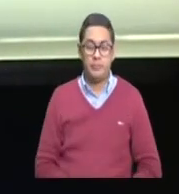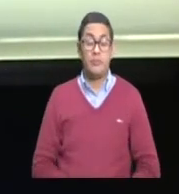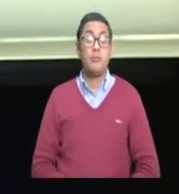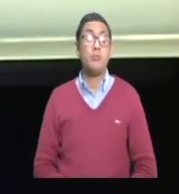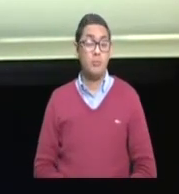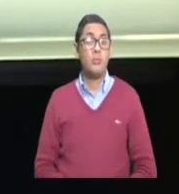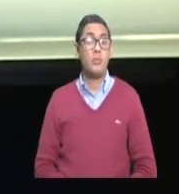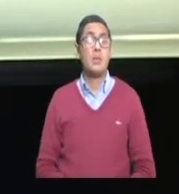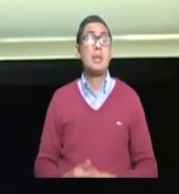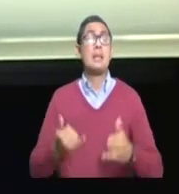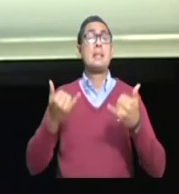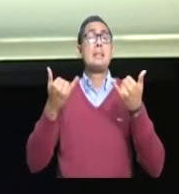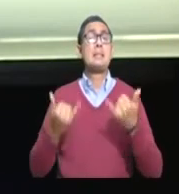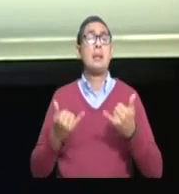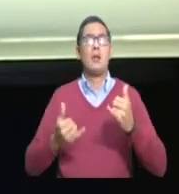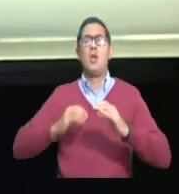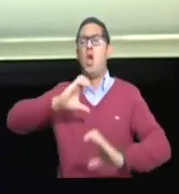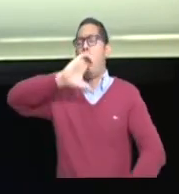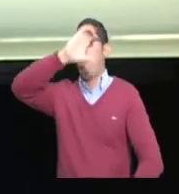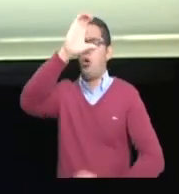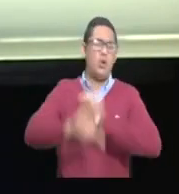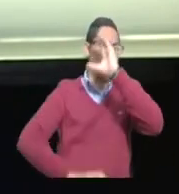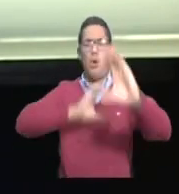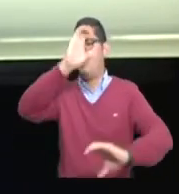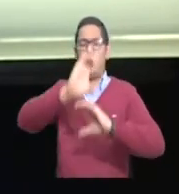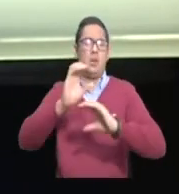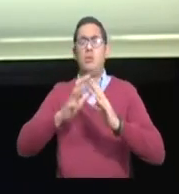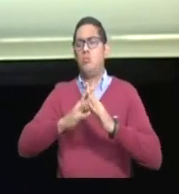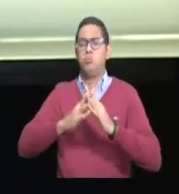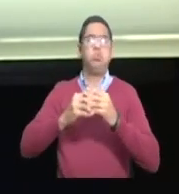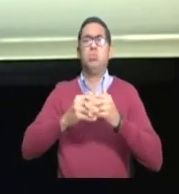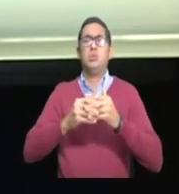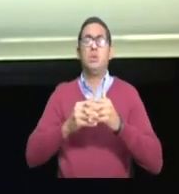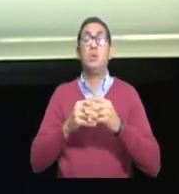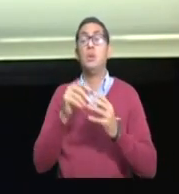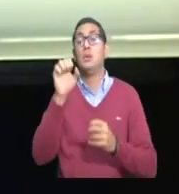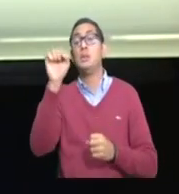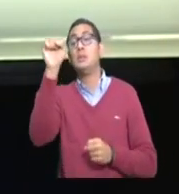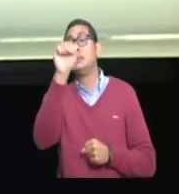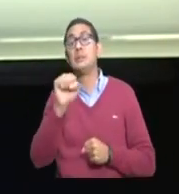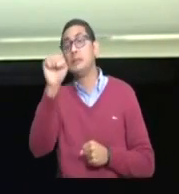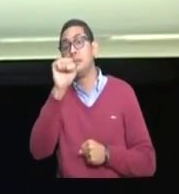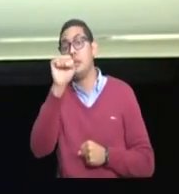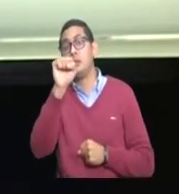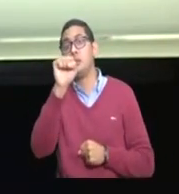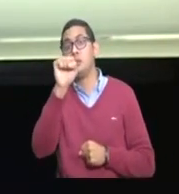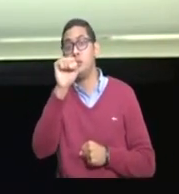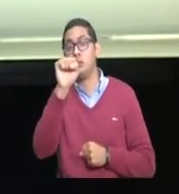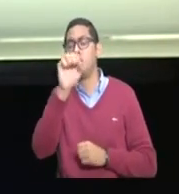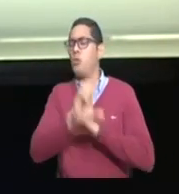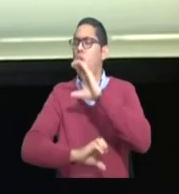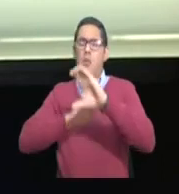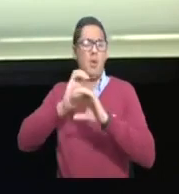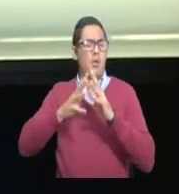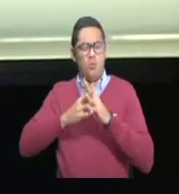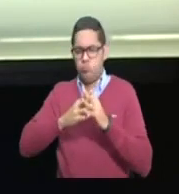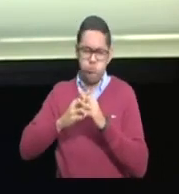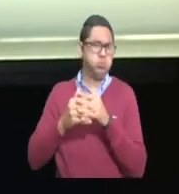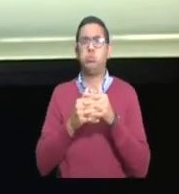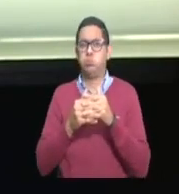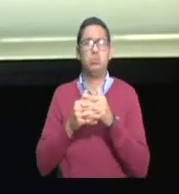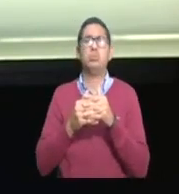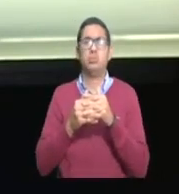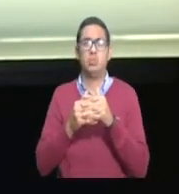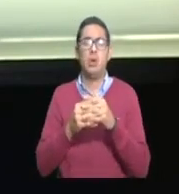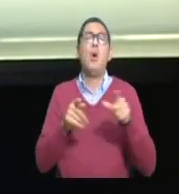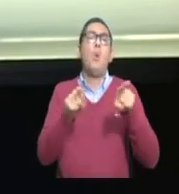implementar una cuarentena total los días sábados, además de lo que ya estaba